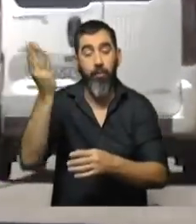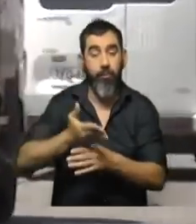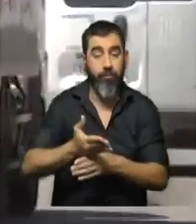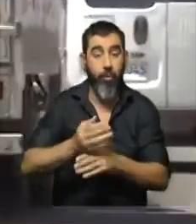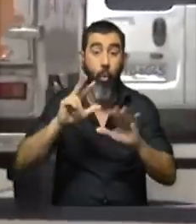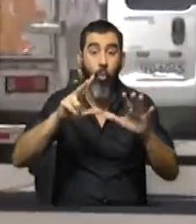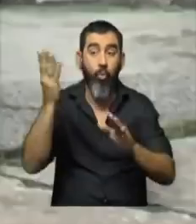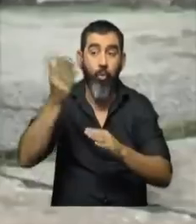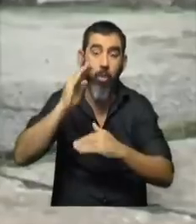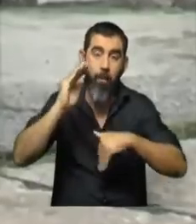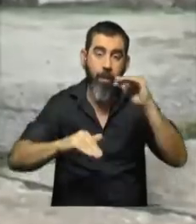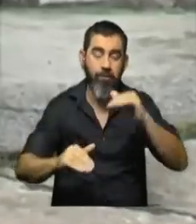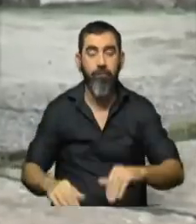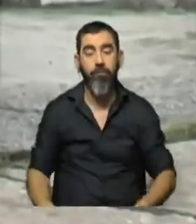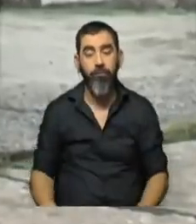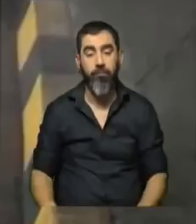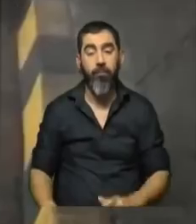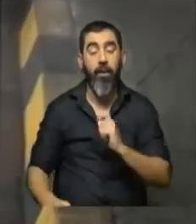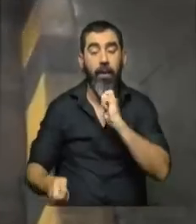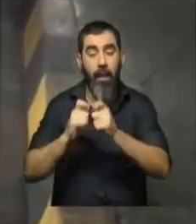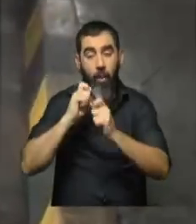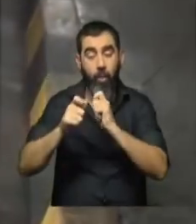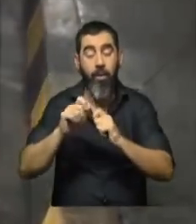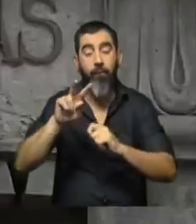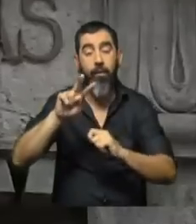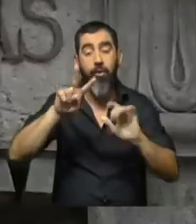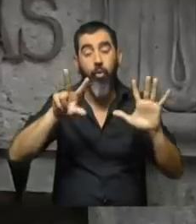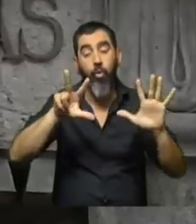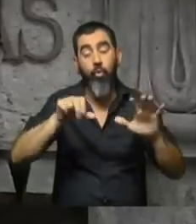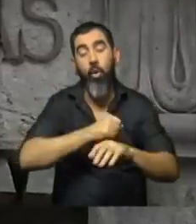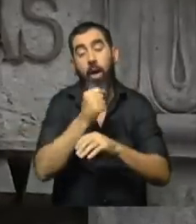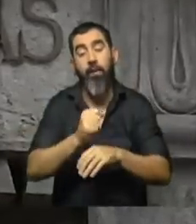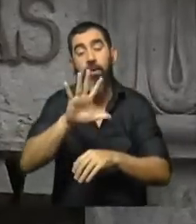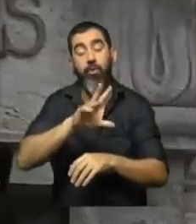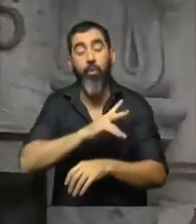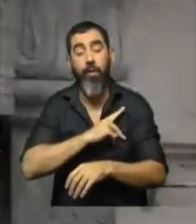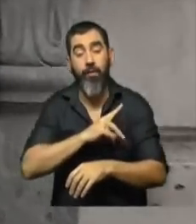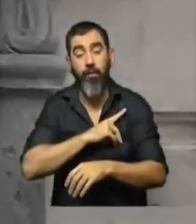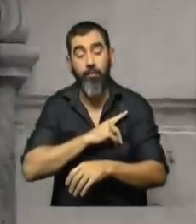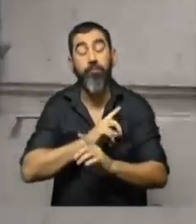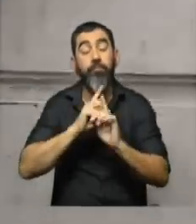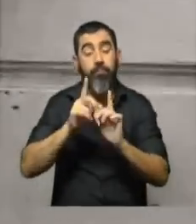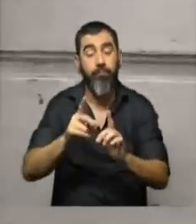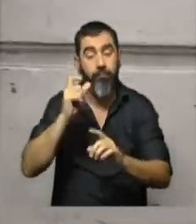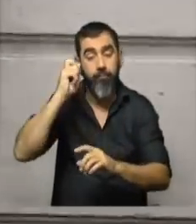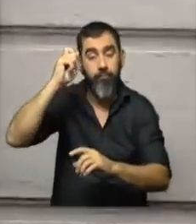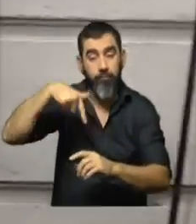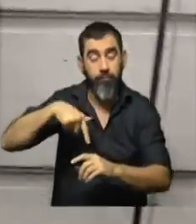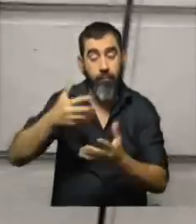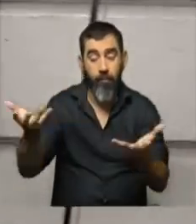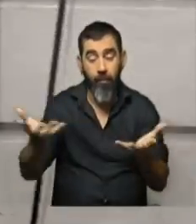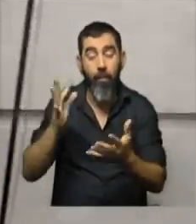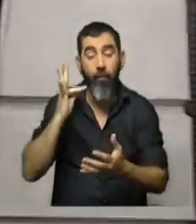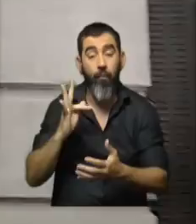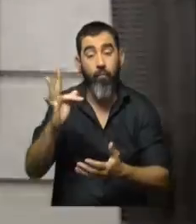crecimiento de 8 puntos. El sondeo fue realizado entre el 28 y el 5 de diciembre y también recogió la opinión actual y